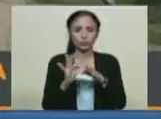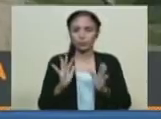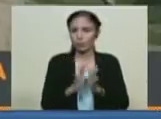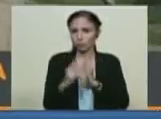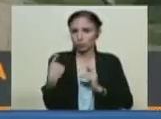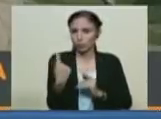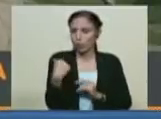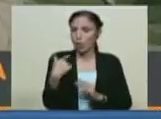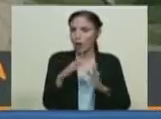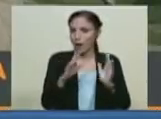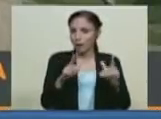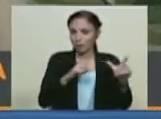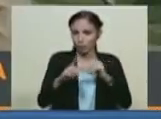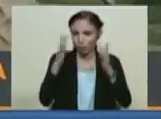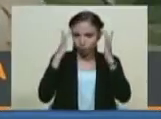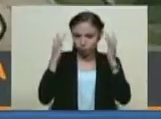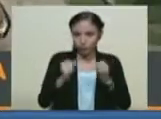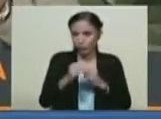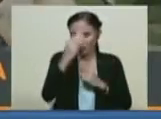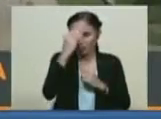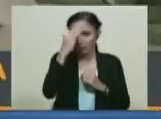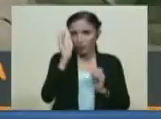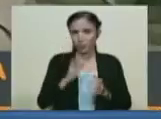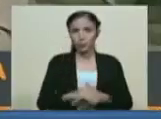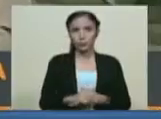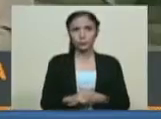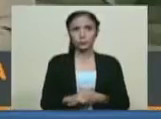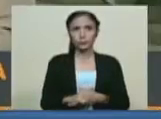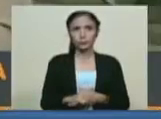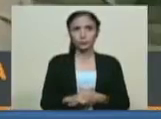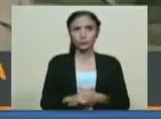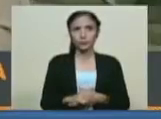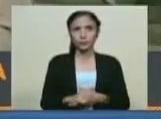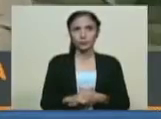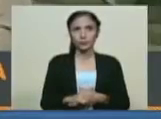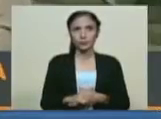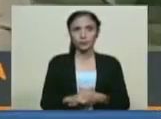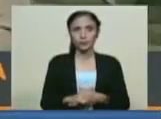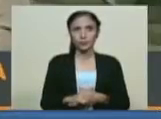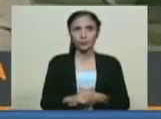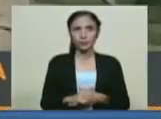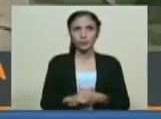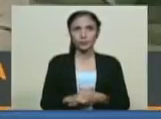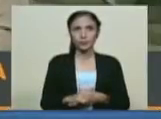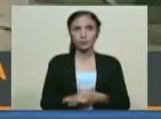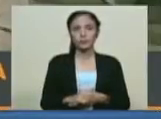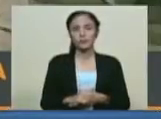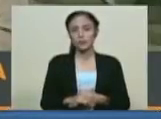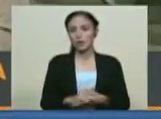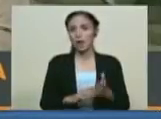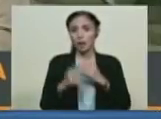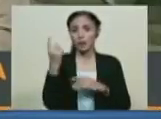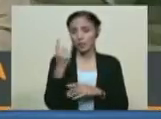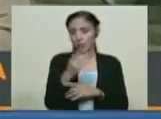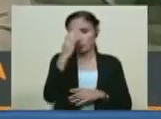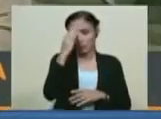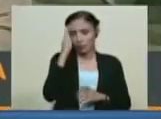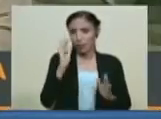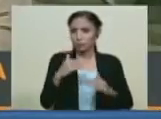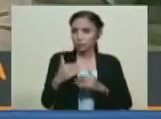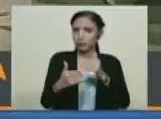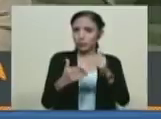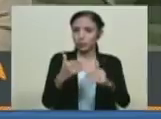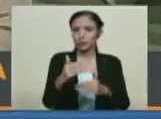desalinizadoras. Y ya entramos a una nueva etapa. Debe saber el país que entramos a una nueva etapa.